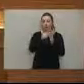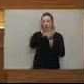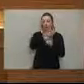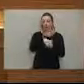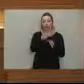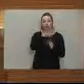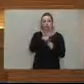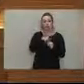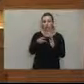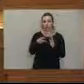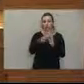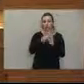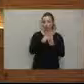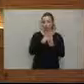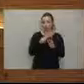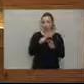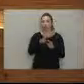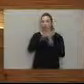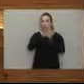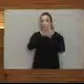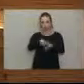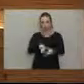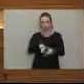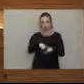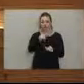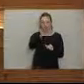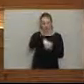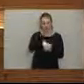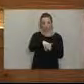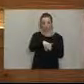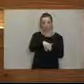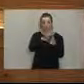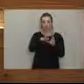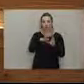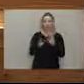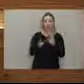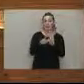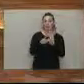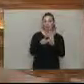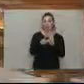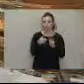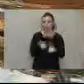favorablemente los 2 primeros puntos, pero, si se nos permite la votación por puntos, nos abstendremos en el tercer punto.